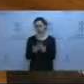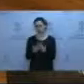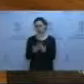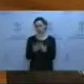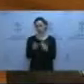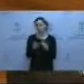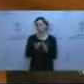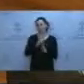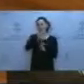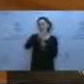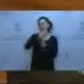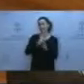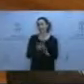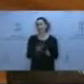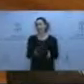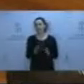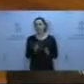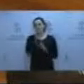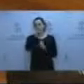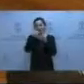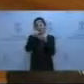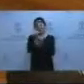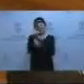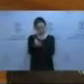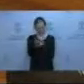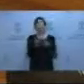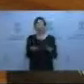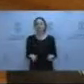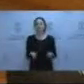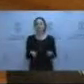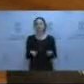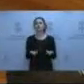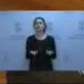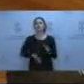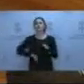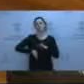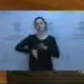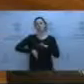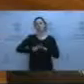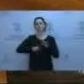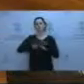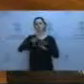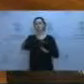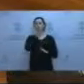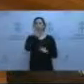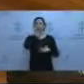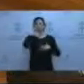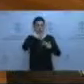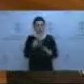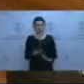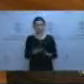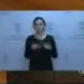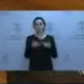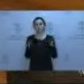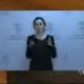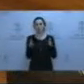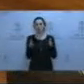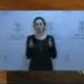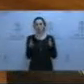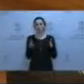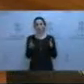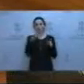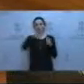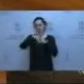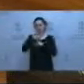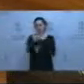esta ratio, para el próximo curso, se van a mantener todas las escuelas que actualmente están abiertas,